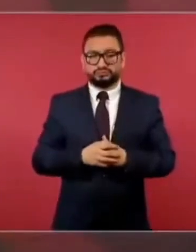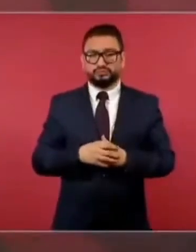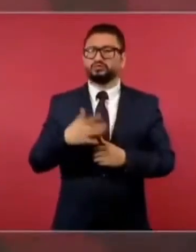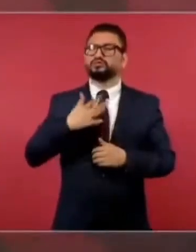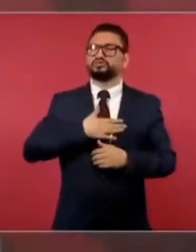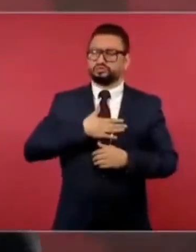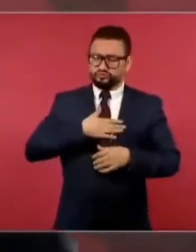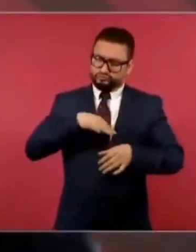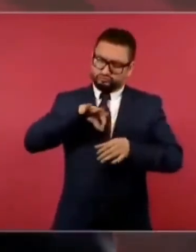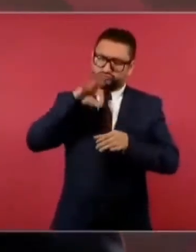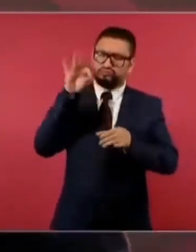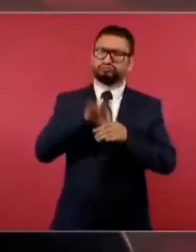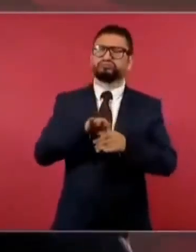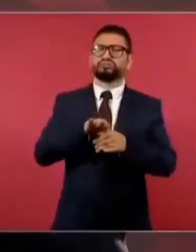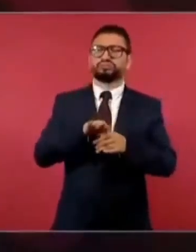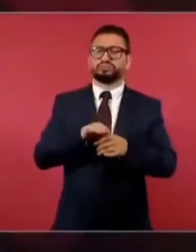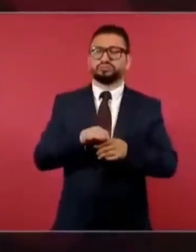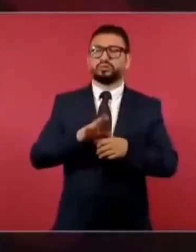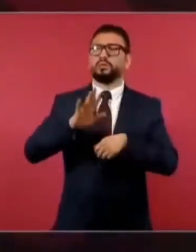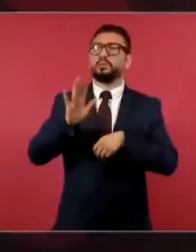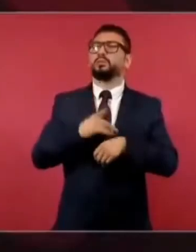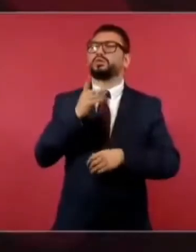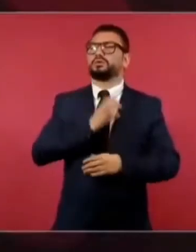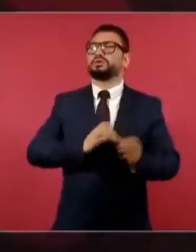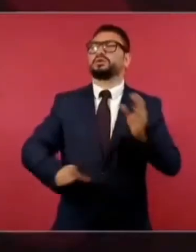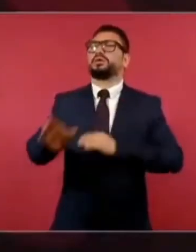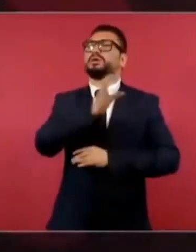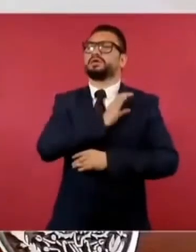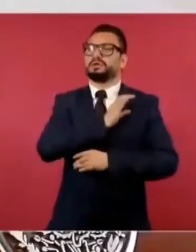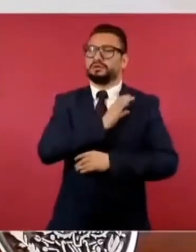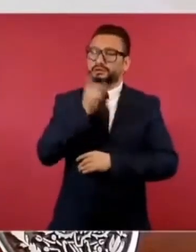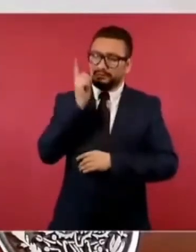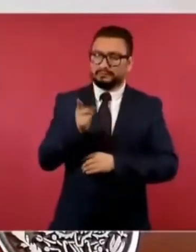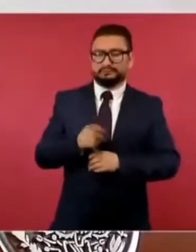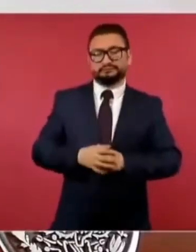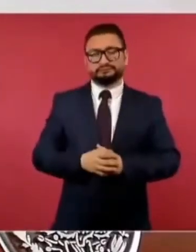Voté por Claudia Sheinbaum.